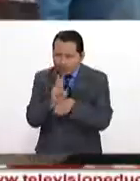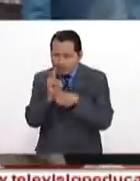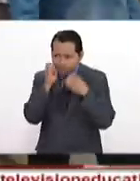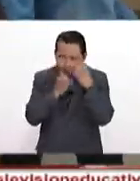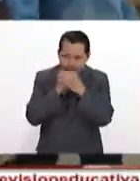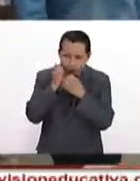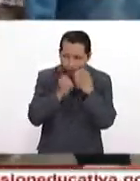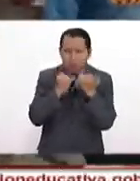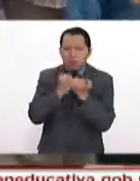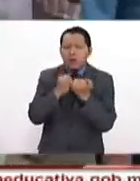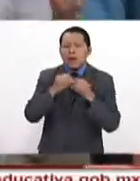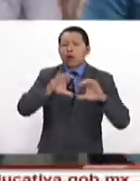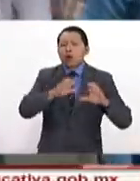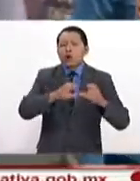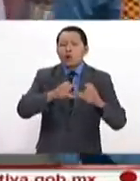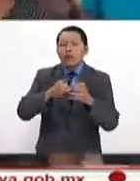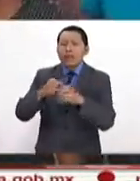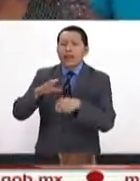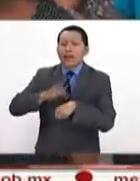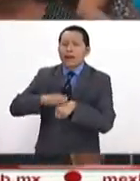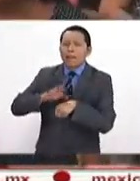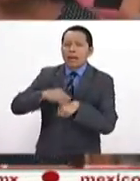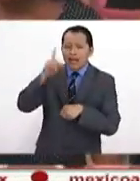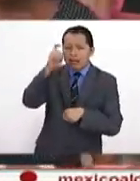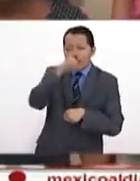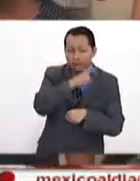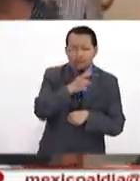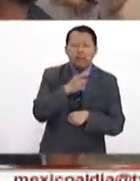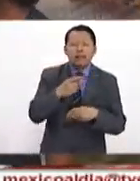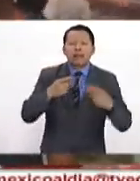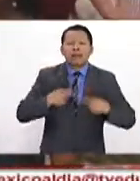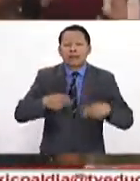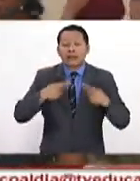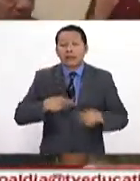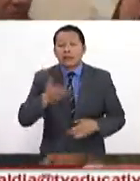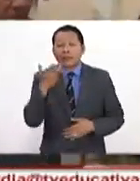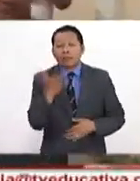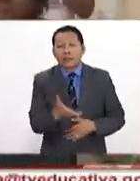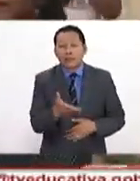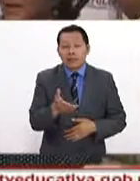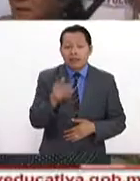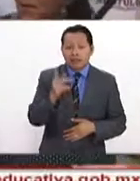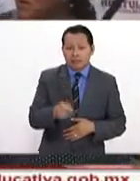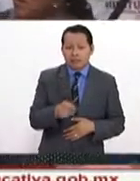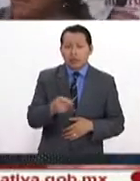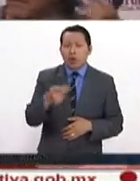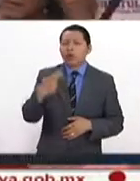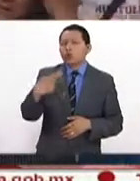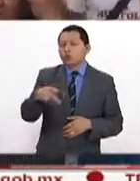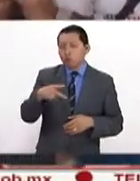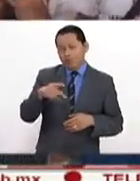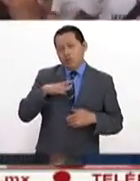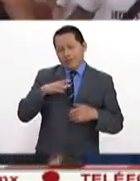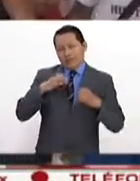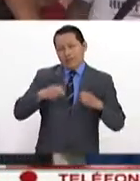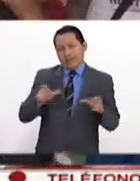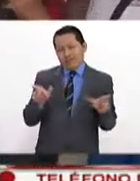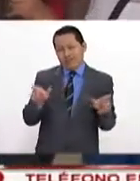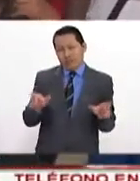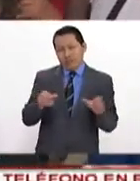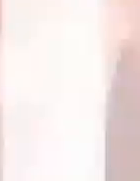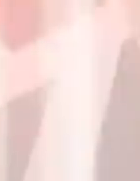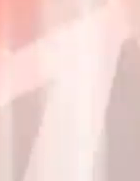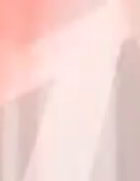recorrió también las comunidades más afectadas y pidió a la población resguardar la seguridad personal antes que la material.